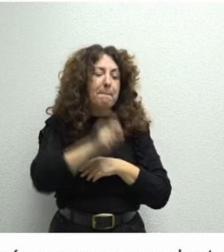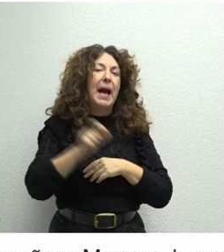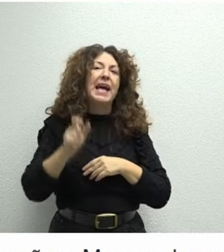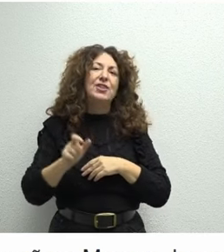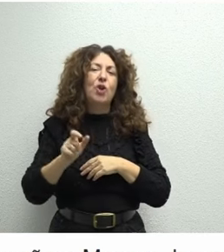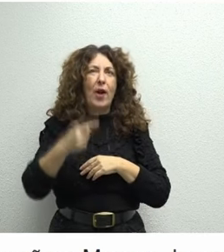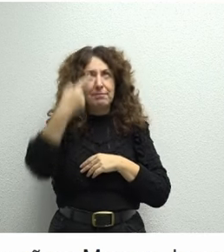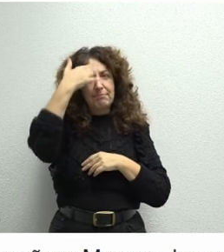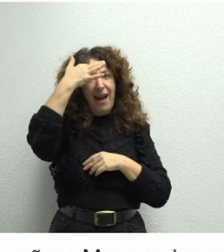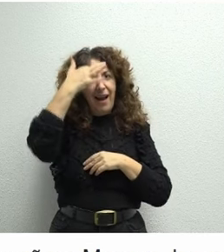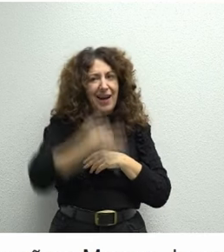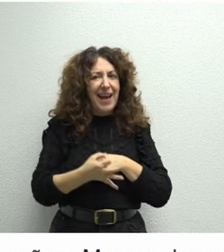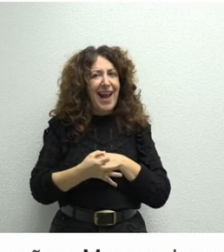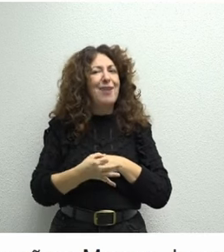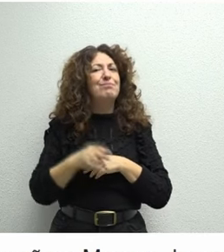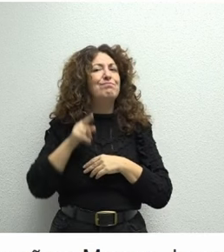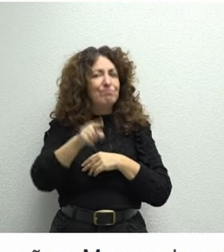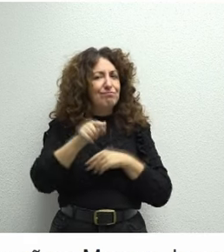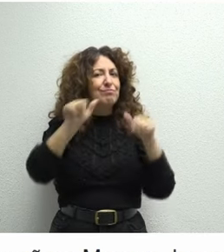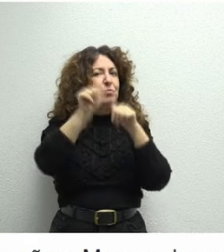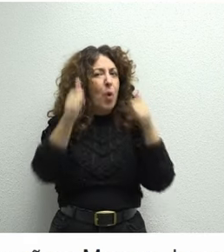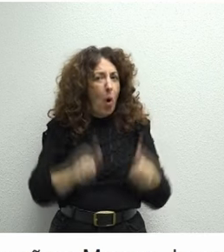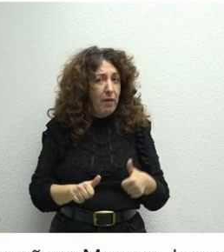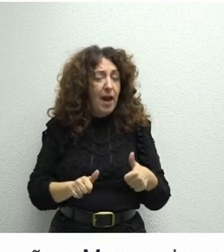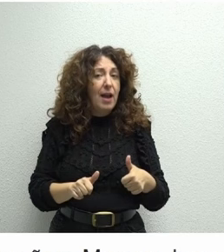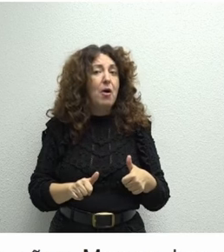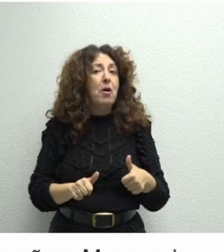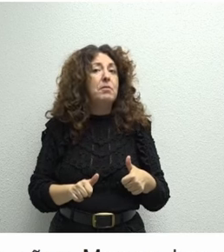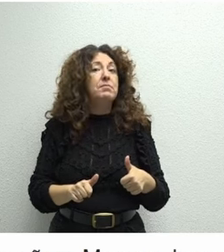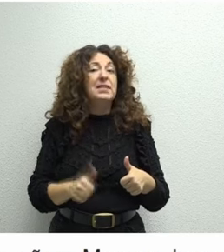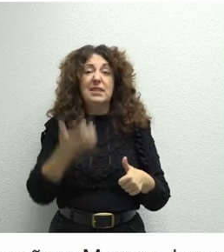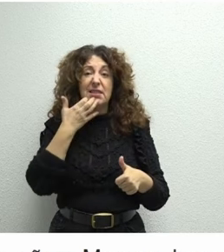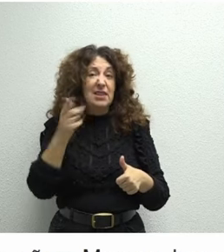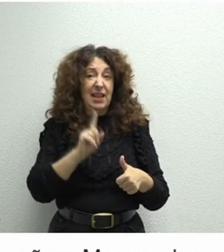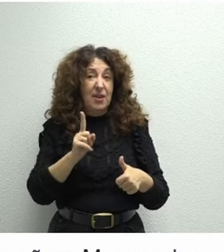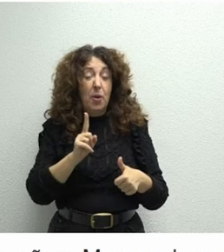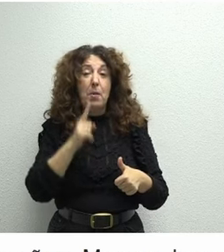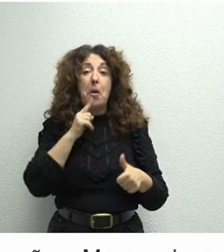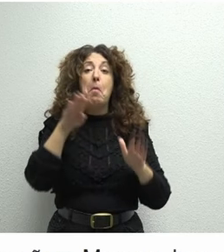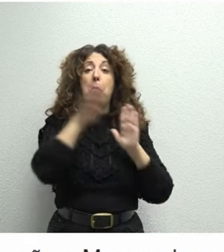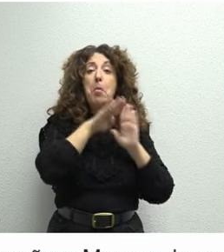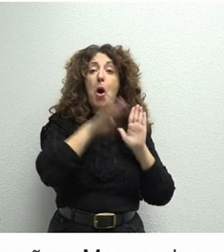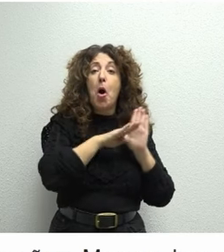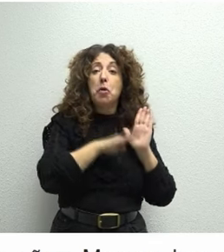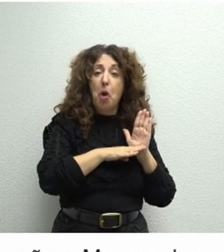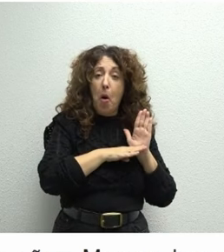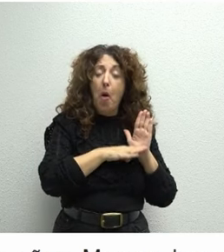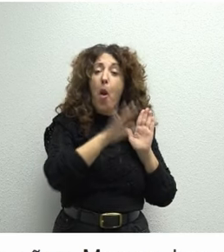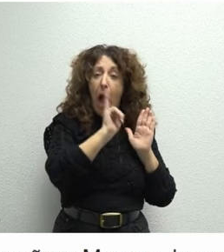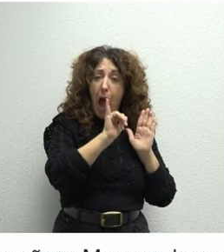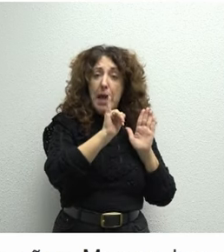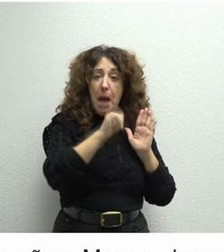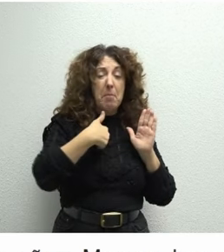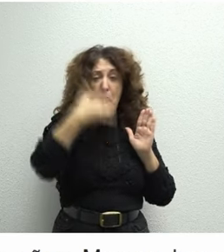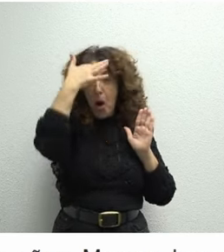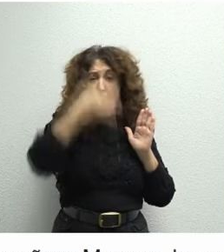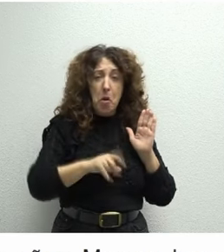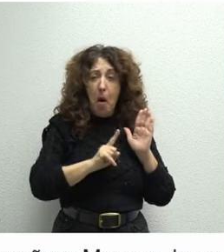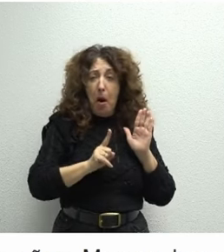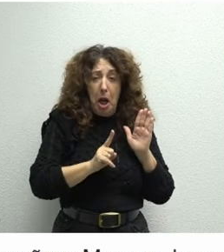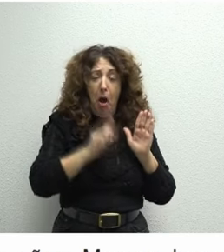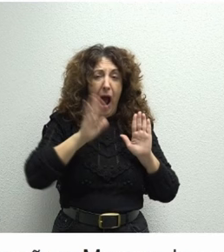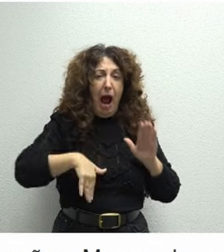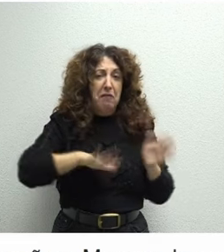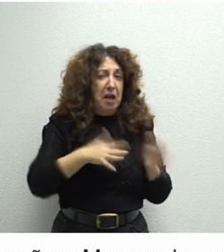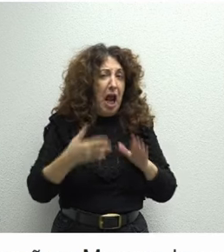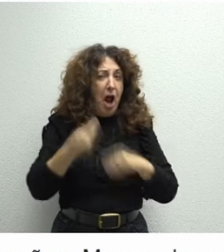modelo efectivamente podemos tener muchos protocolos pero si no nos lo creemos no hacemos Vale entonces si